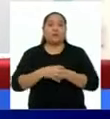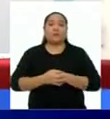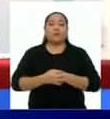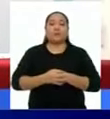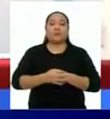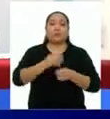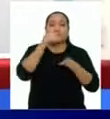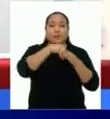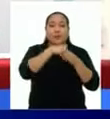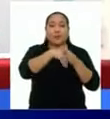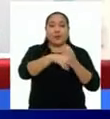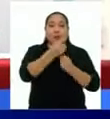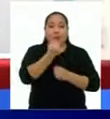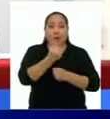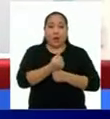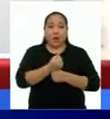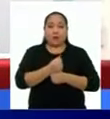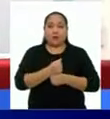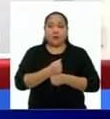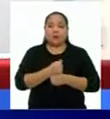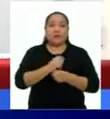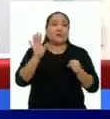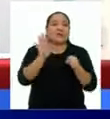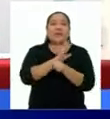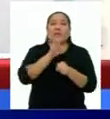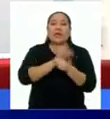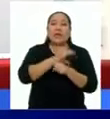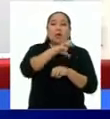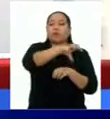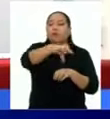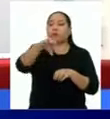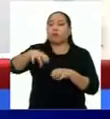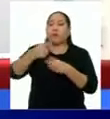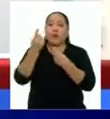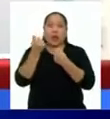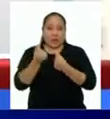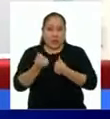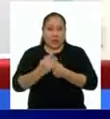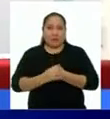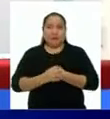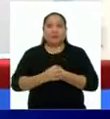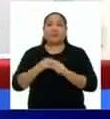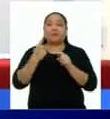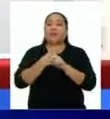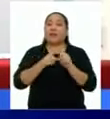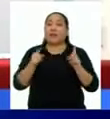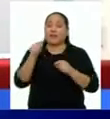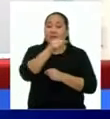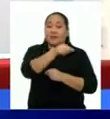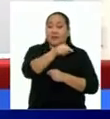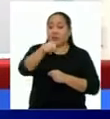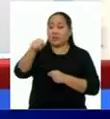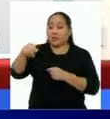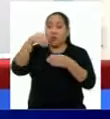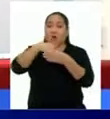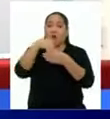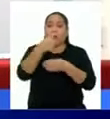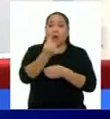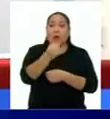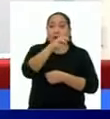Los bancos entonces fueron inundados por soles. Sin embargo, estos bancos, a pesar de